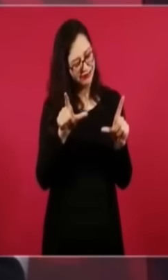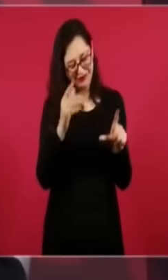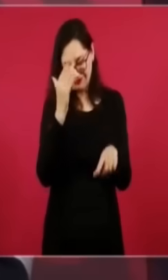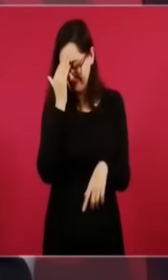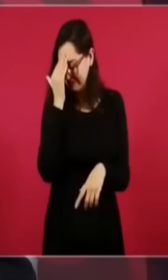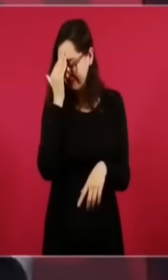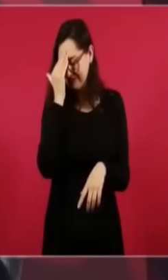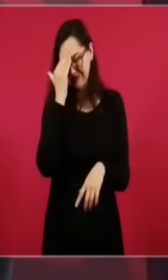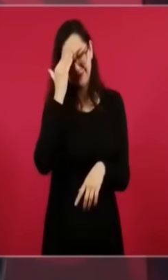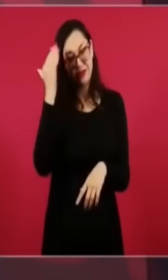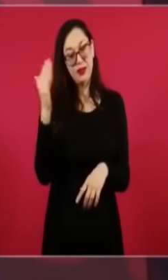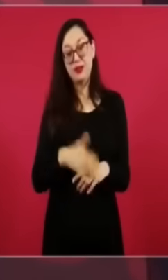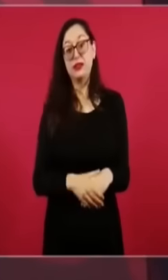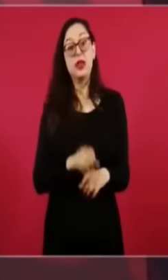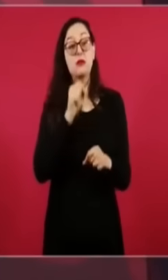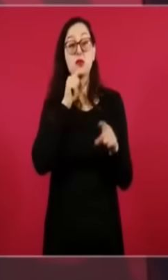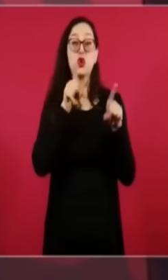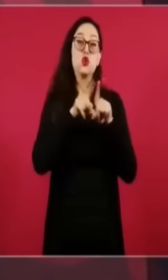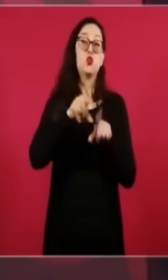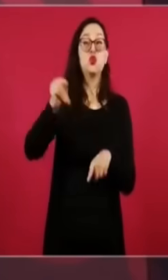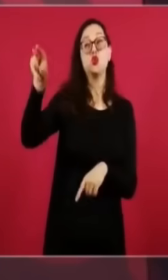otro sabiondo, ¿no?